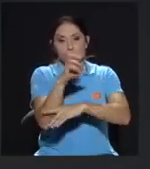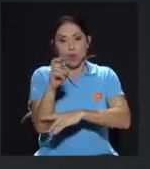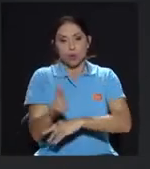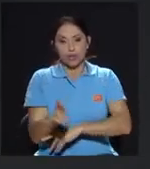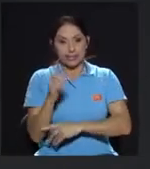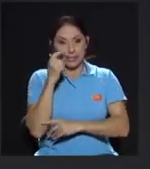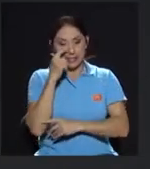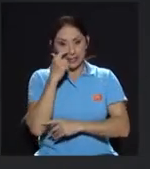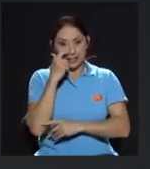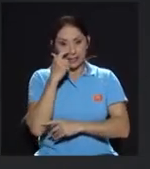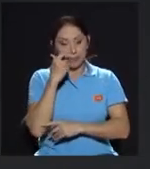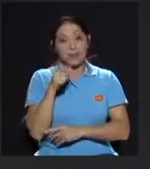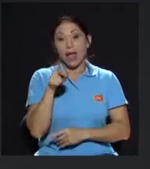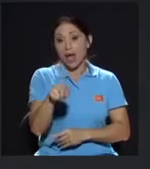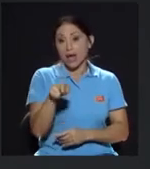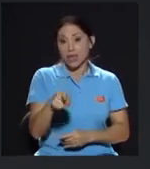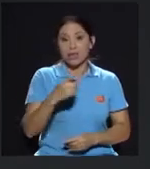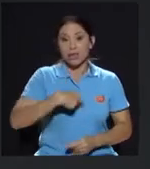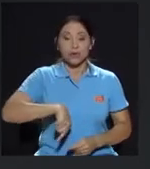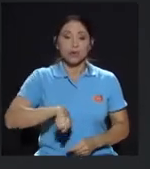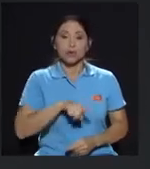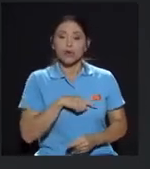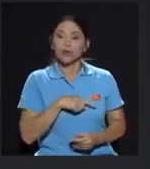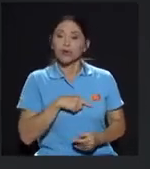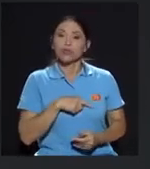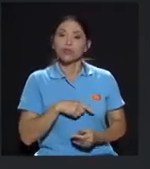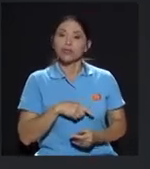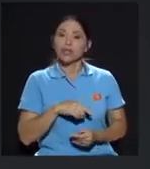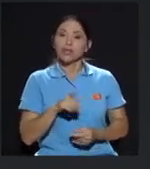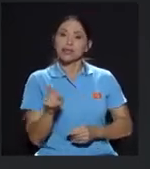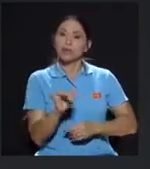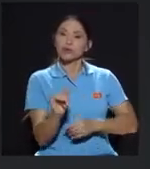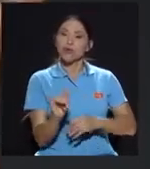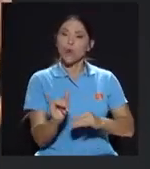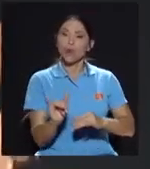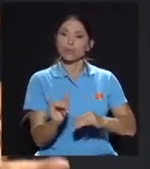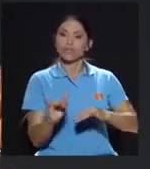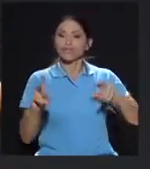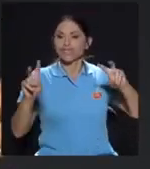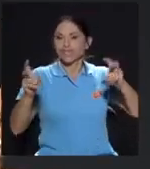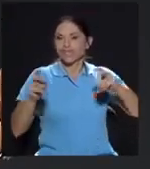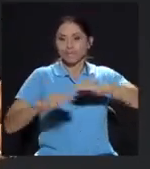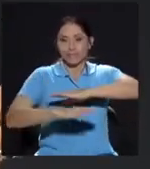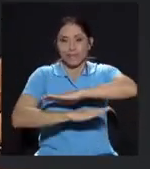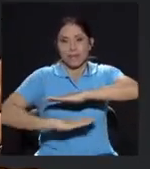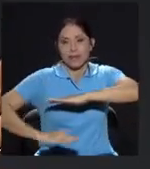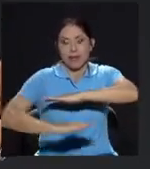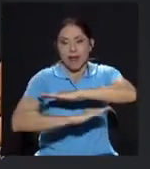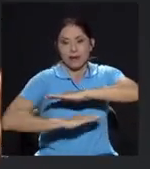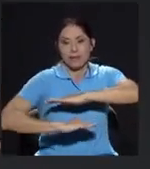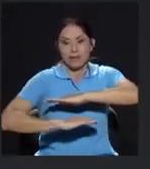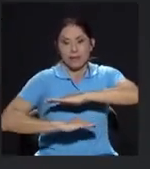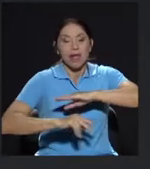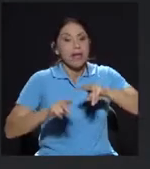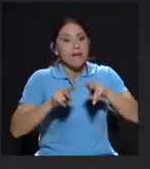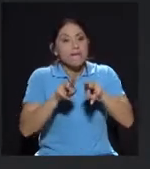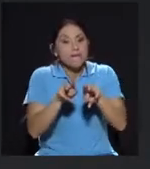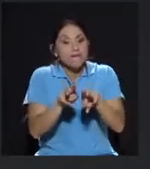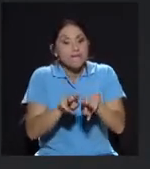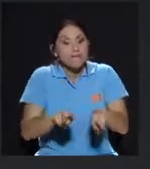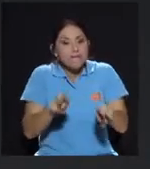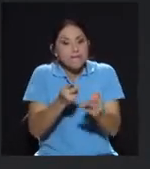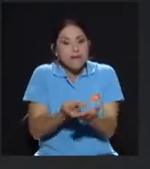enfocando y estamos poniéndolo como un pilar base es cuál es el valor público de la superintendencia sea porque